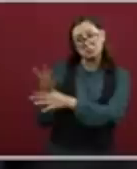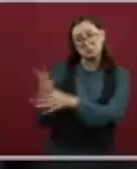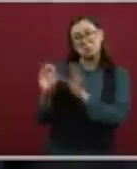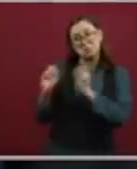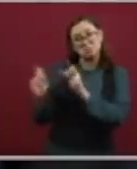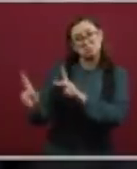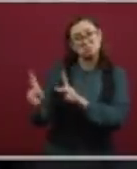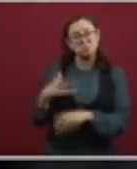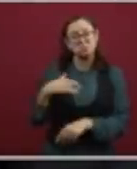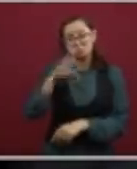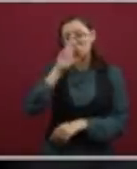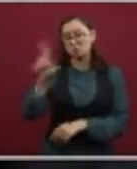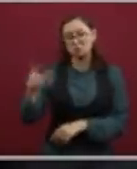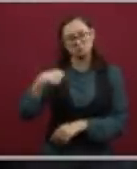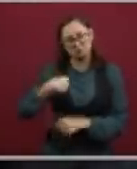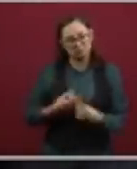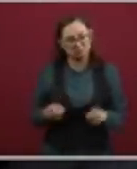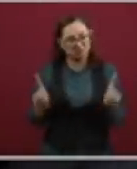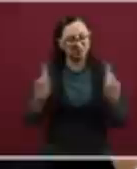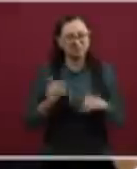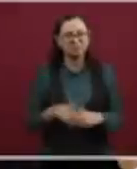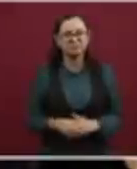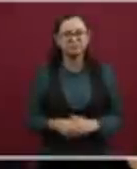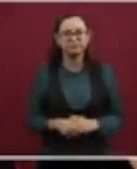comparto. Muchas gracias, presidente.